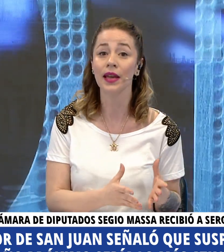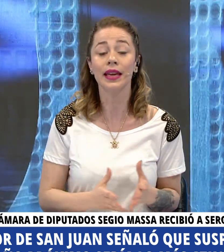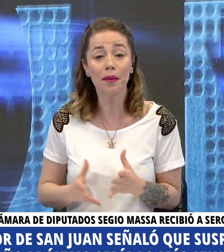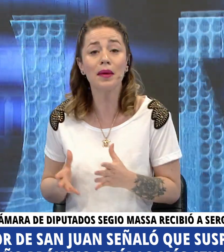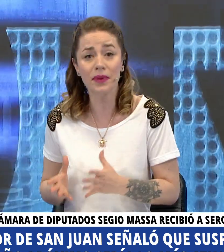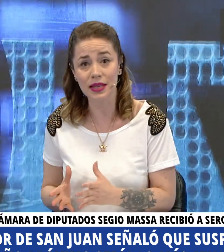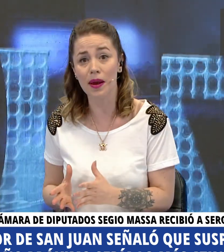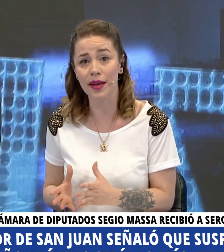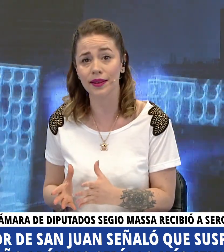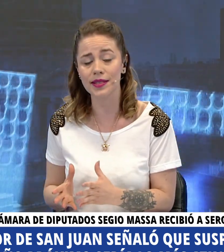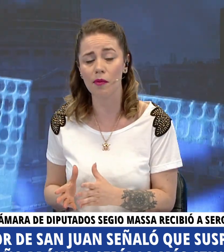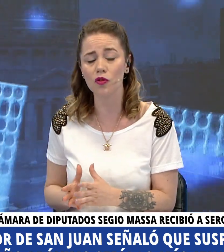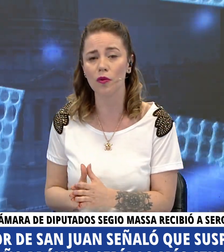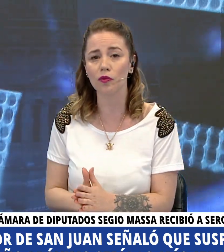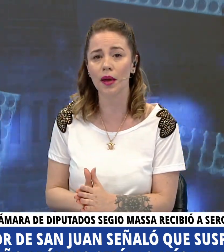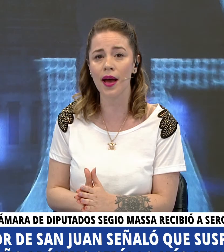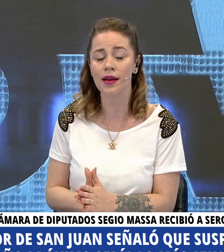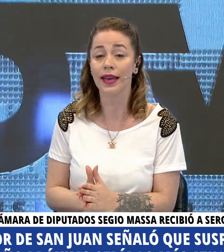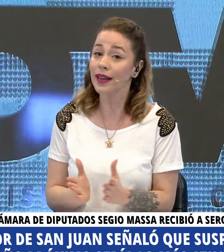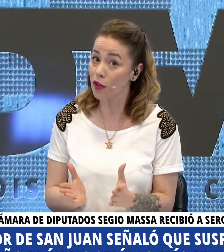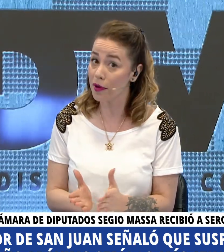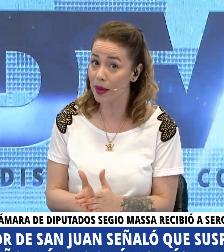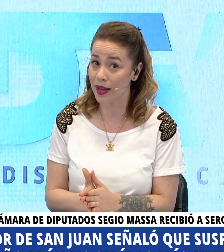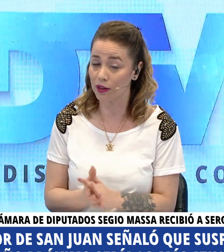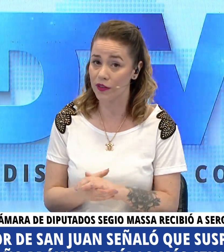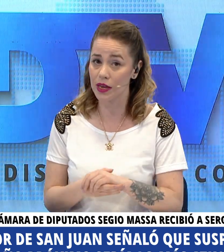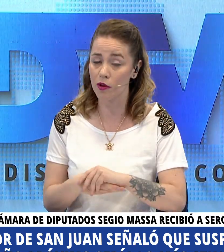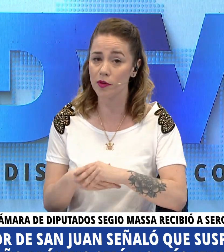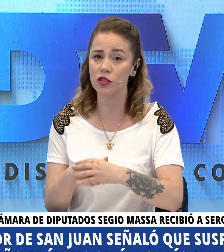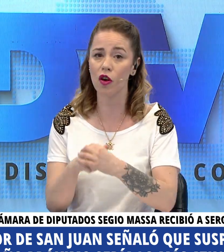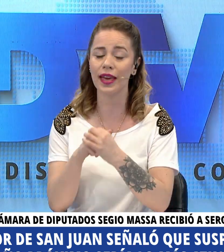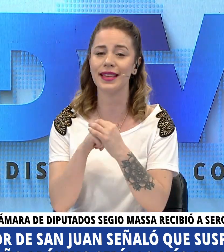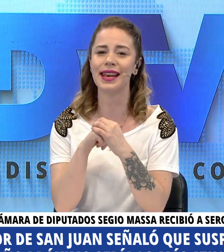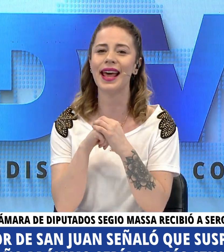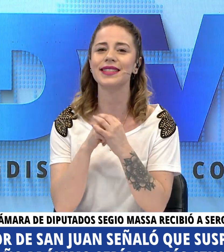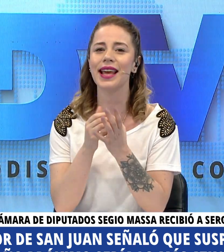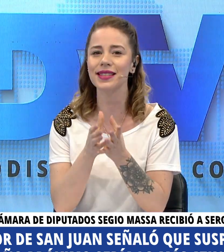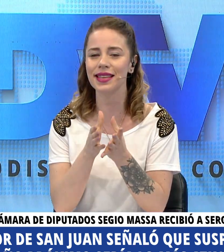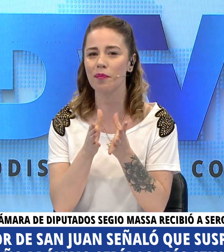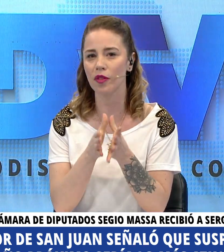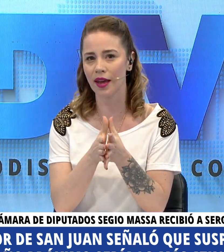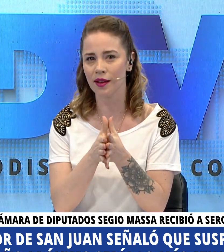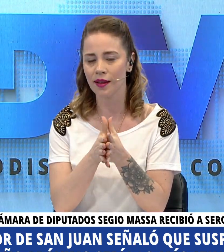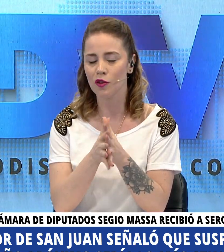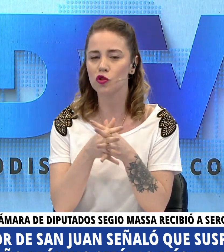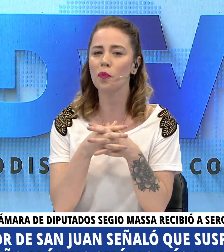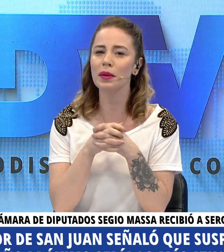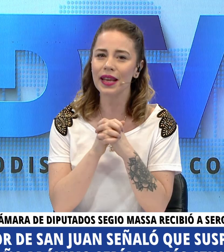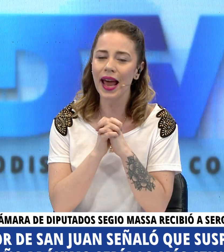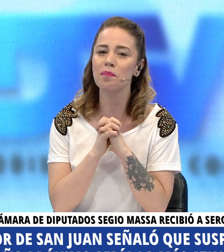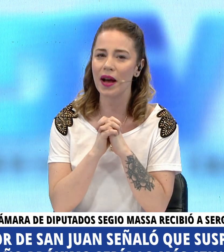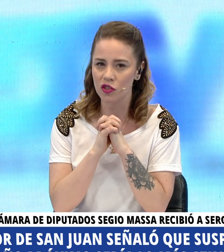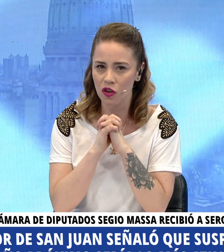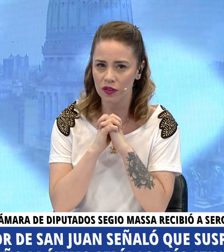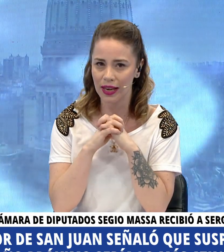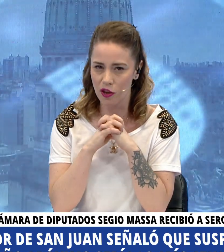federal. Y también, principalmente, se habló sobre un tema que ha traído polémica entre oficialismo y oposición, que es la chance de poder suprimir